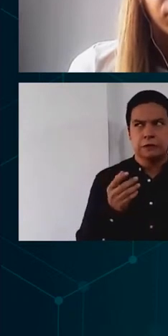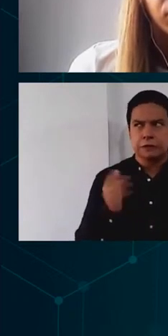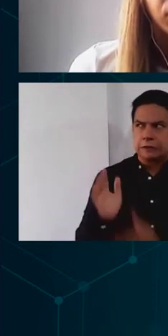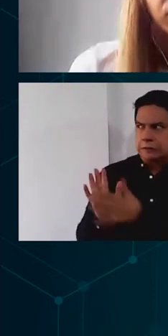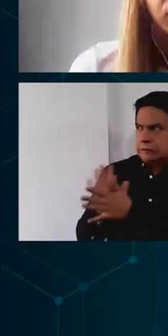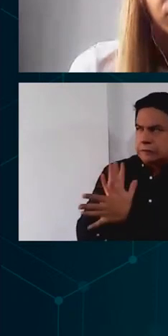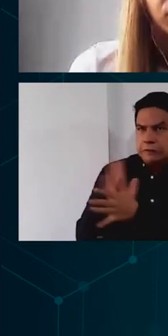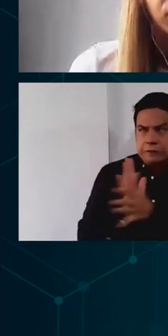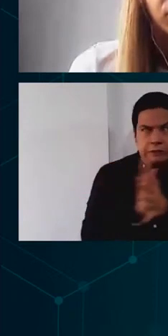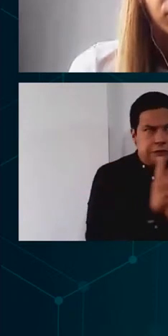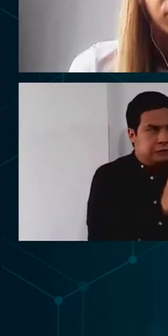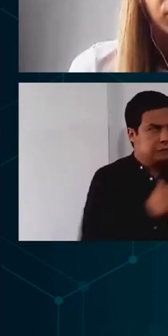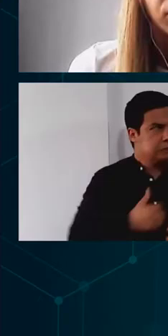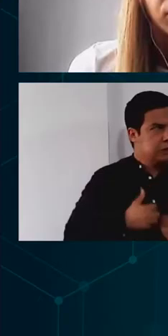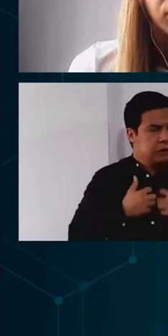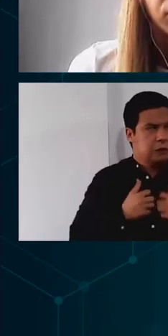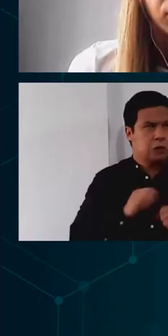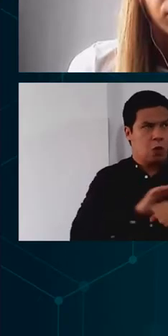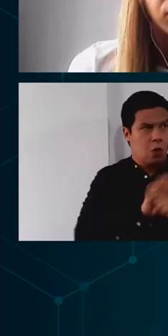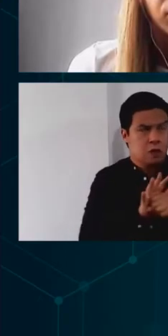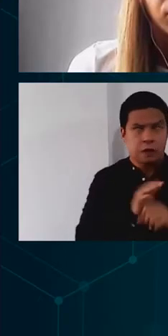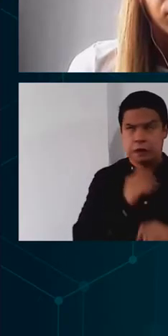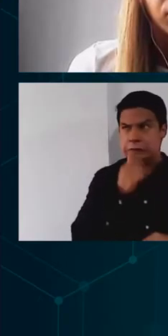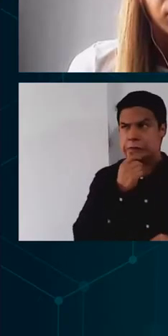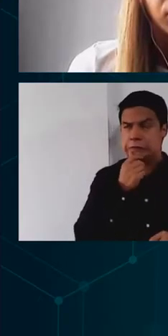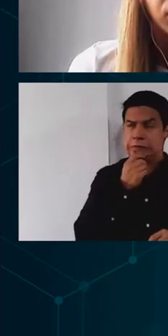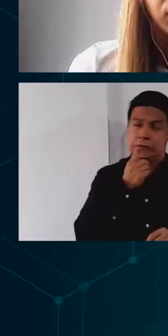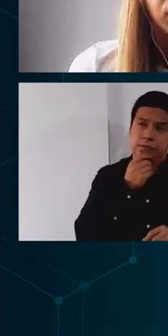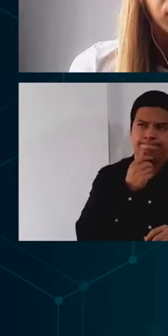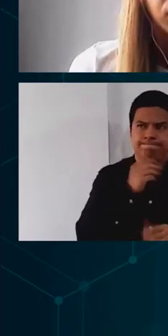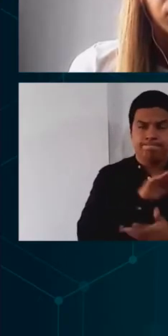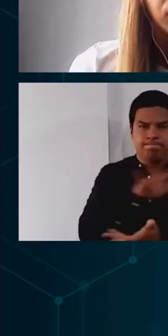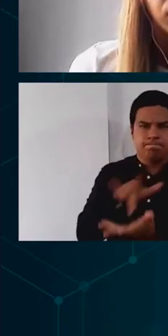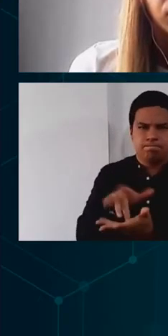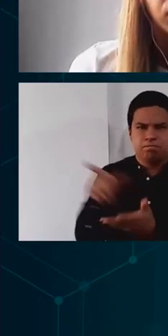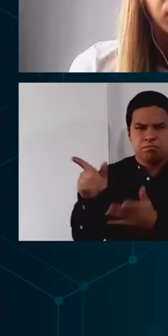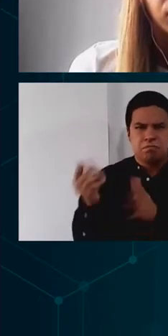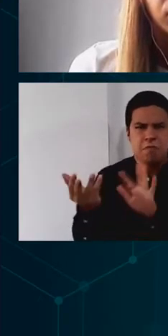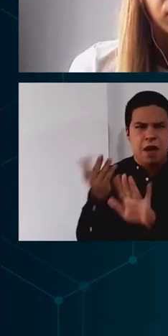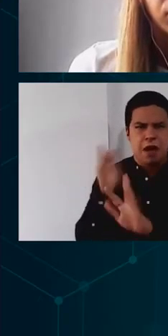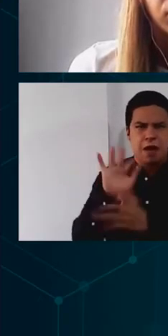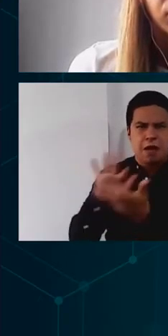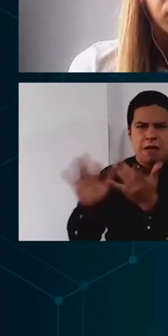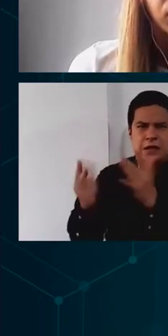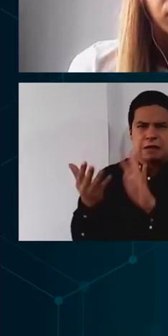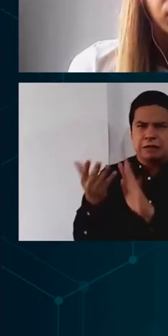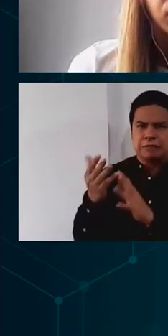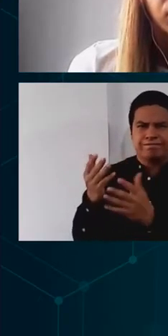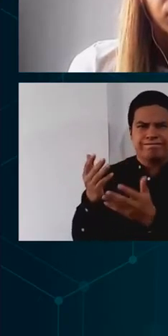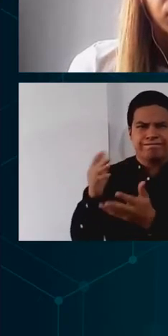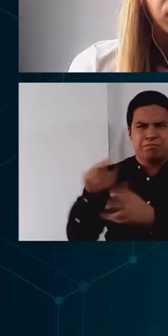ahorita, tener digamos que mucha afluencia de personas, ¿qué te genera desde la emoción?